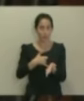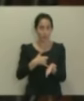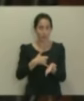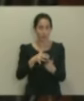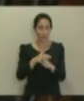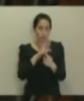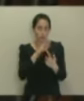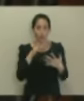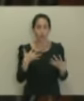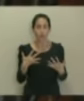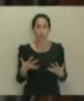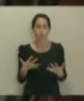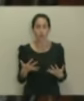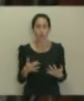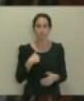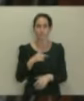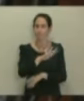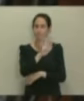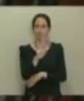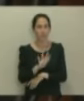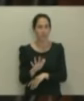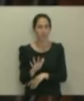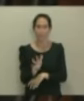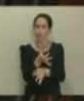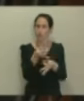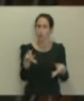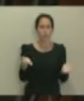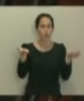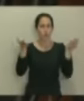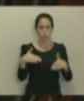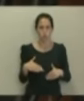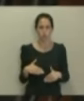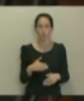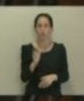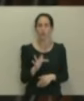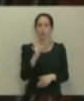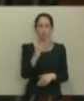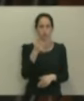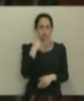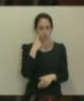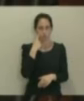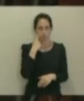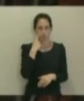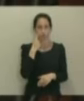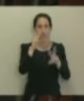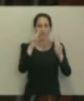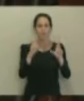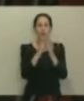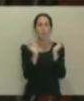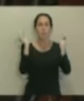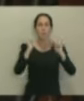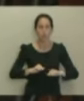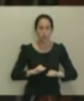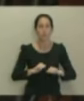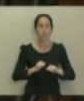nos parece que sea lo más adecuado. Y, además, mire, hace falta claridad en los pactos, en los acuerdos.